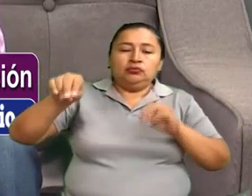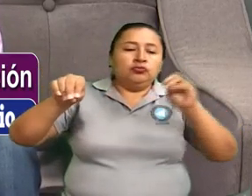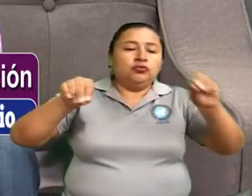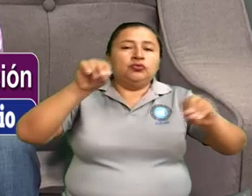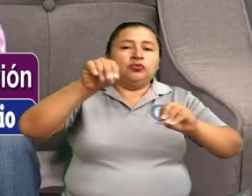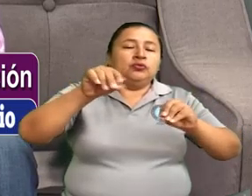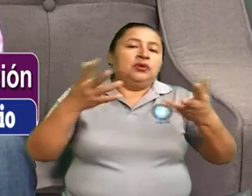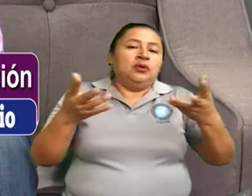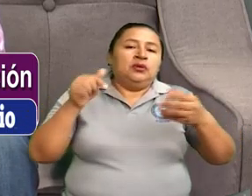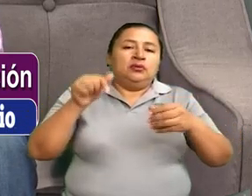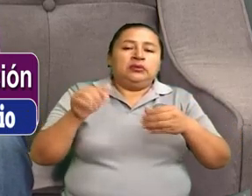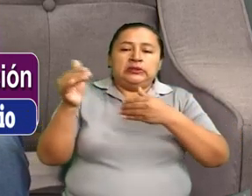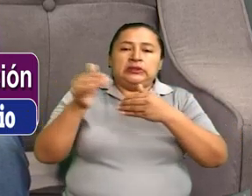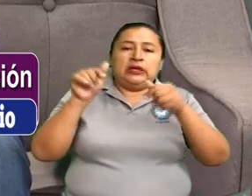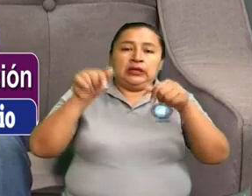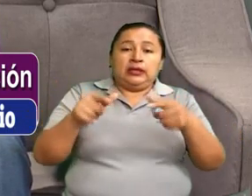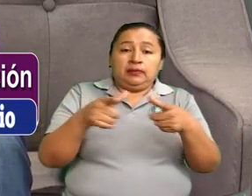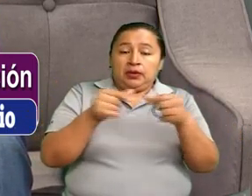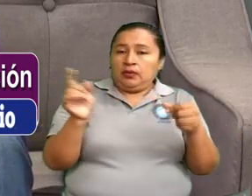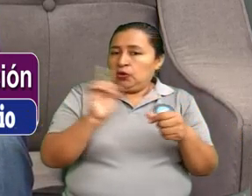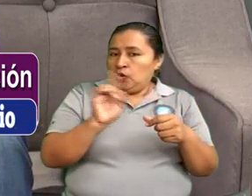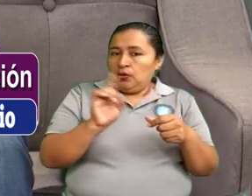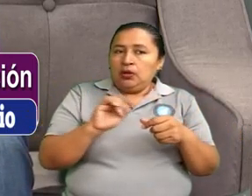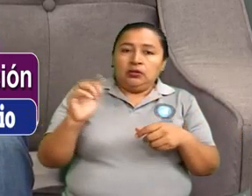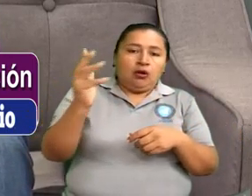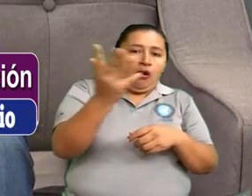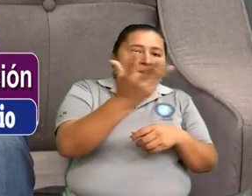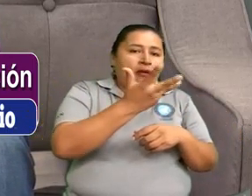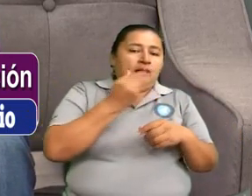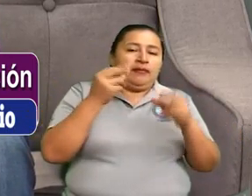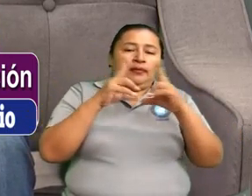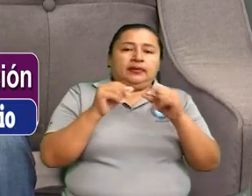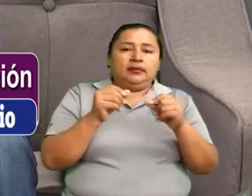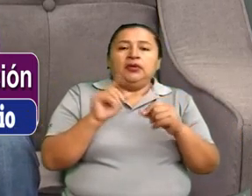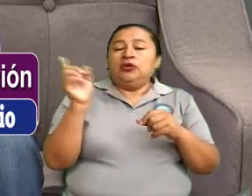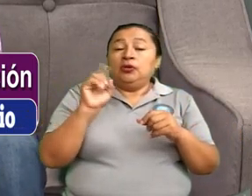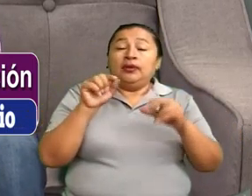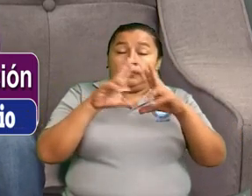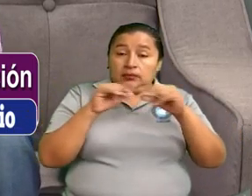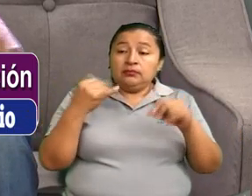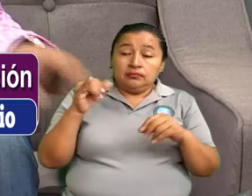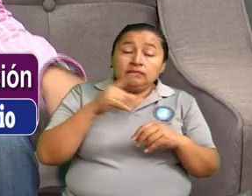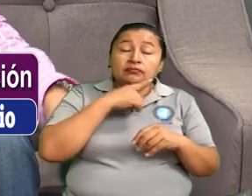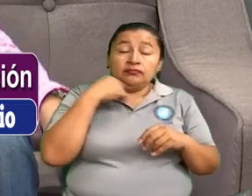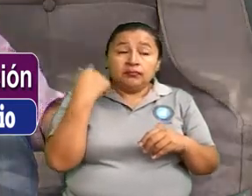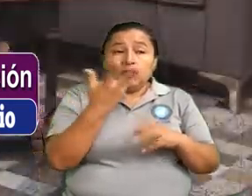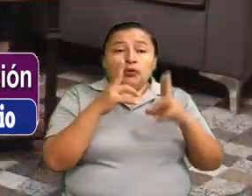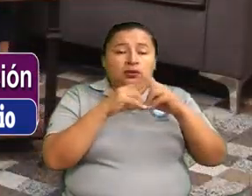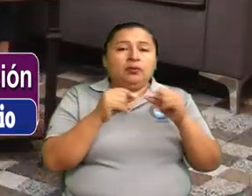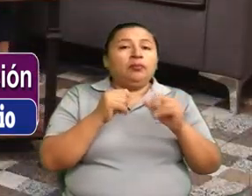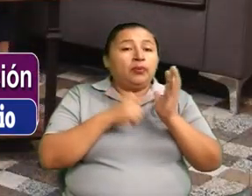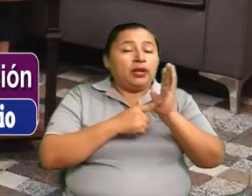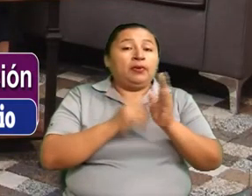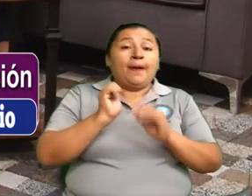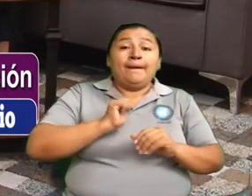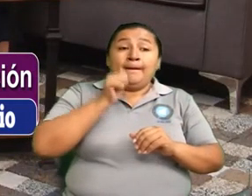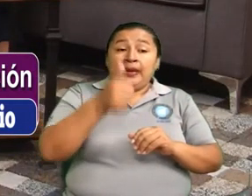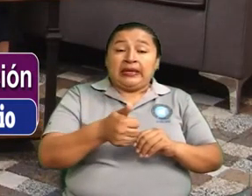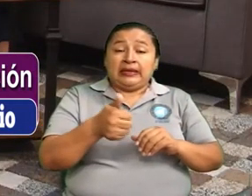más en los circuitos de Managua, es en todo el país, ¿no? Es en todo el país. Por ejemplo, mañana, que es Día de San